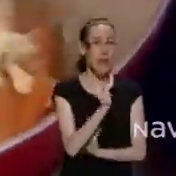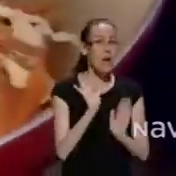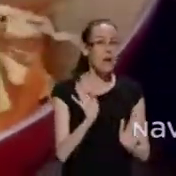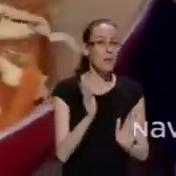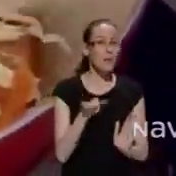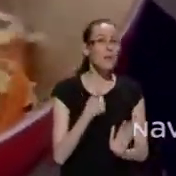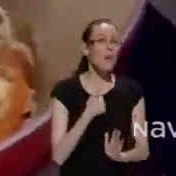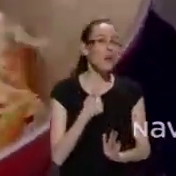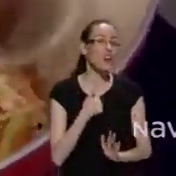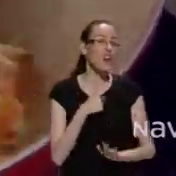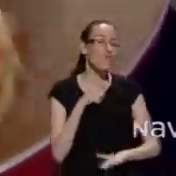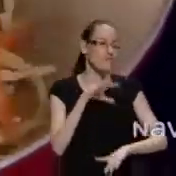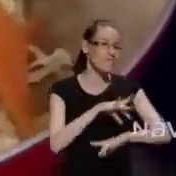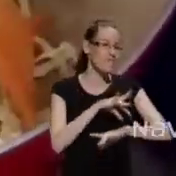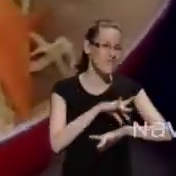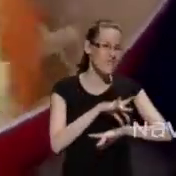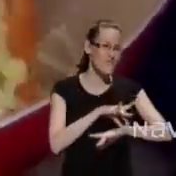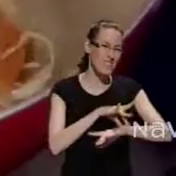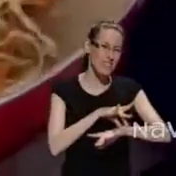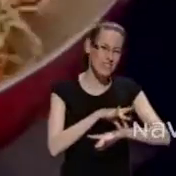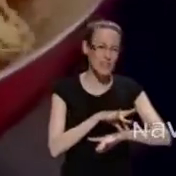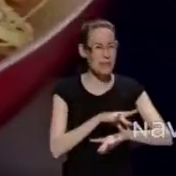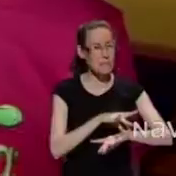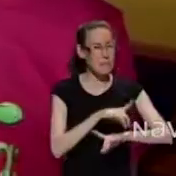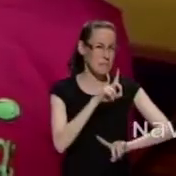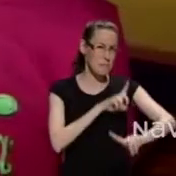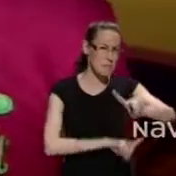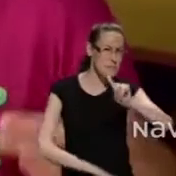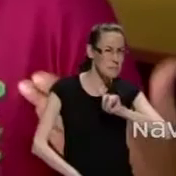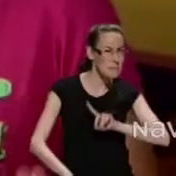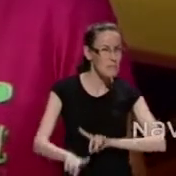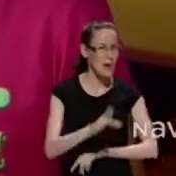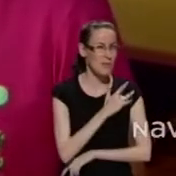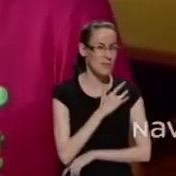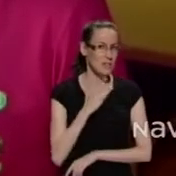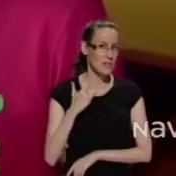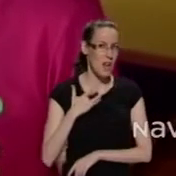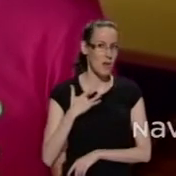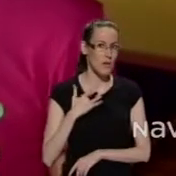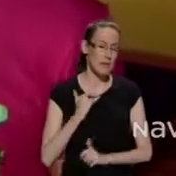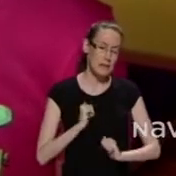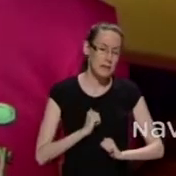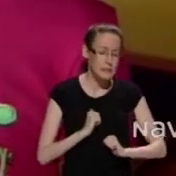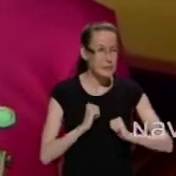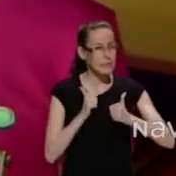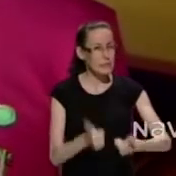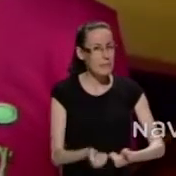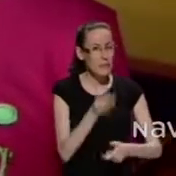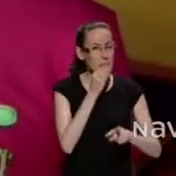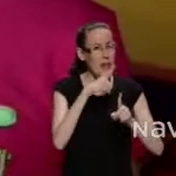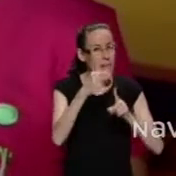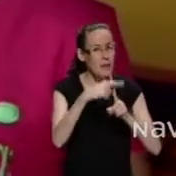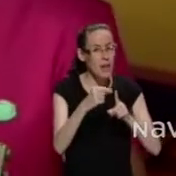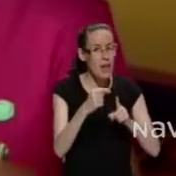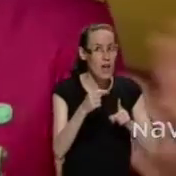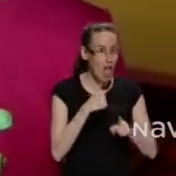problema de salud en el que empecé a practicar la cocina macrobiótica. Entonces, no solo me curé, sino que además, bueno,